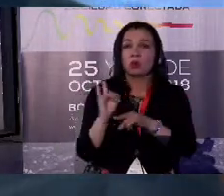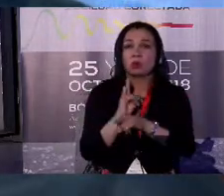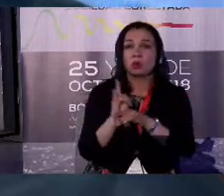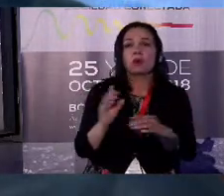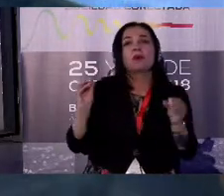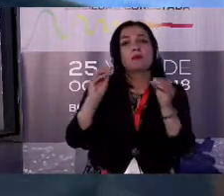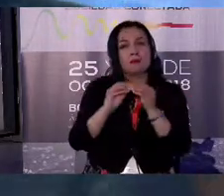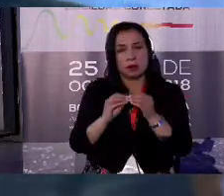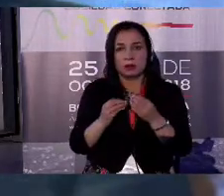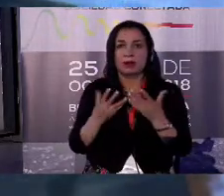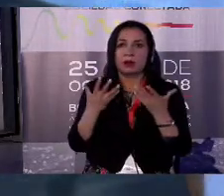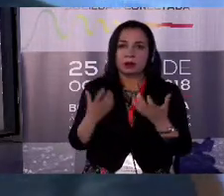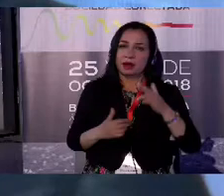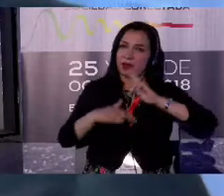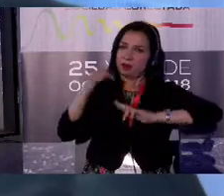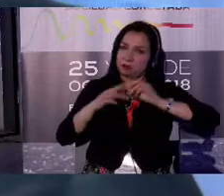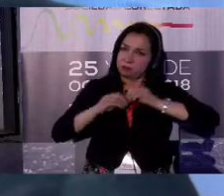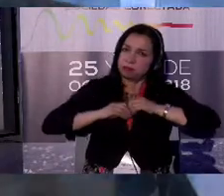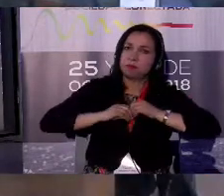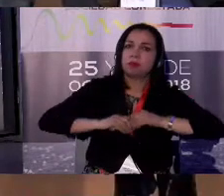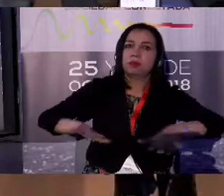facilitar el despliegue de infraestructura.